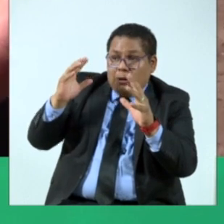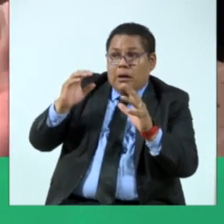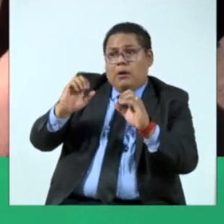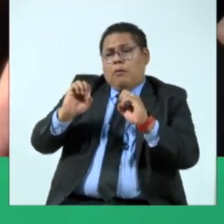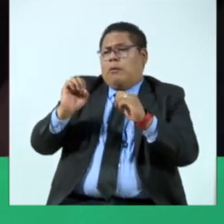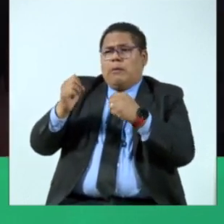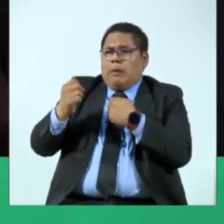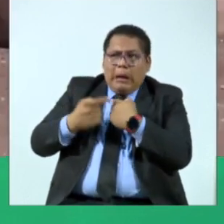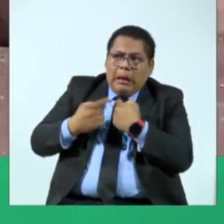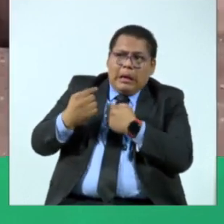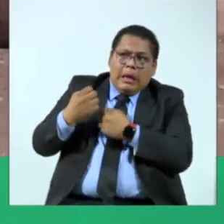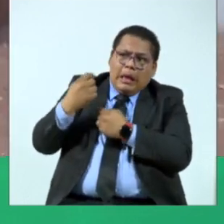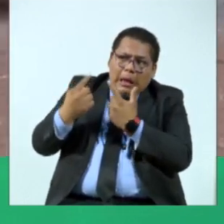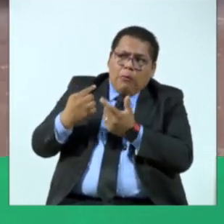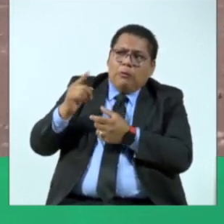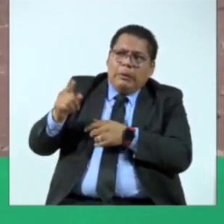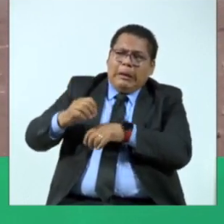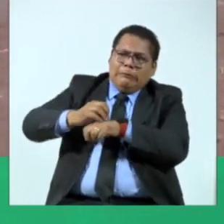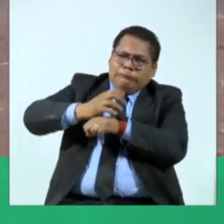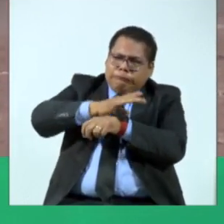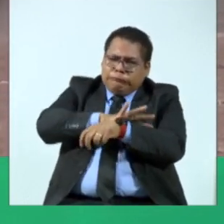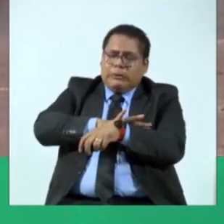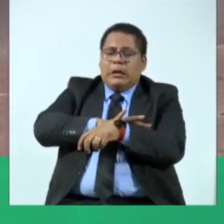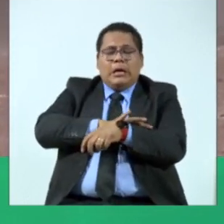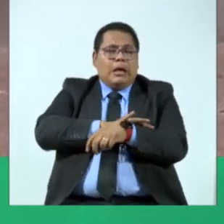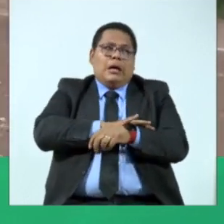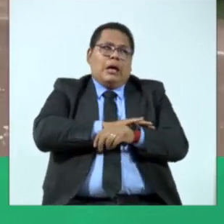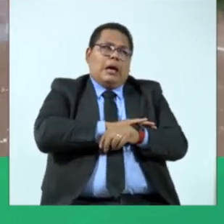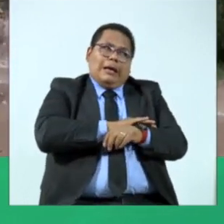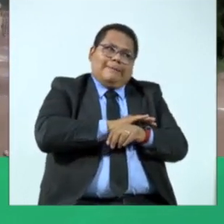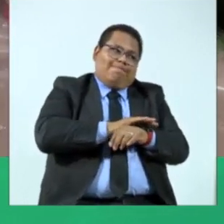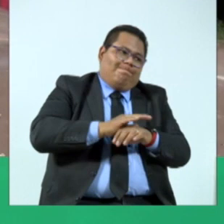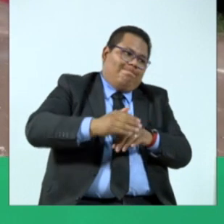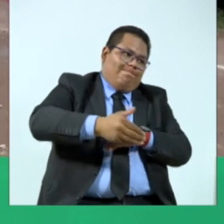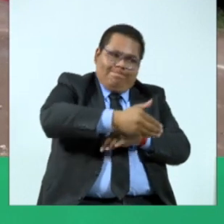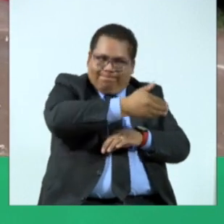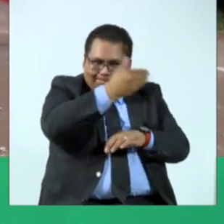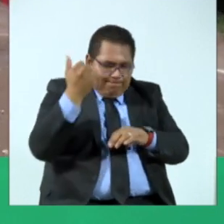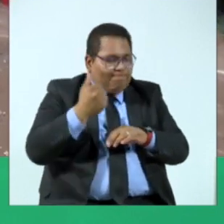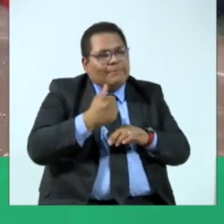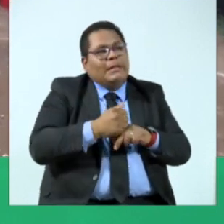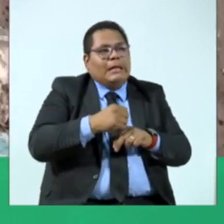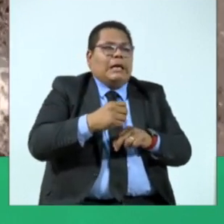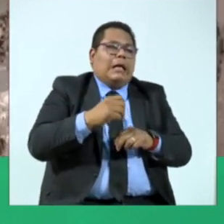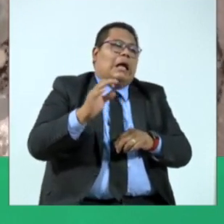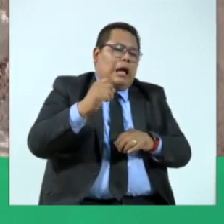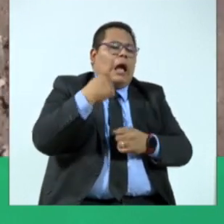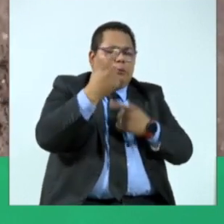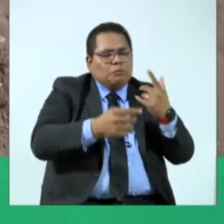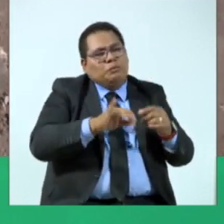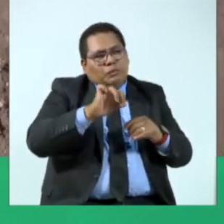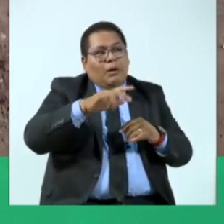sufriera daños en esta temporada por los explosivos Bueno a ciencia cierta no tenemos eh la seguridad que ha sido consecuencia de los juegos